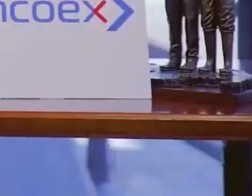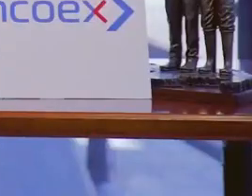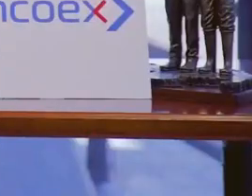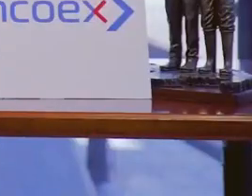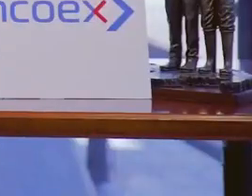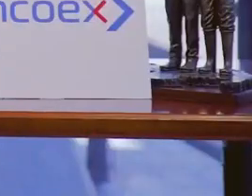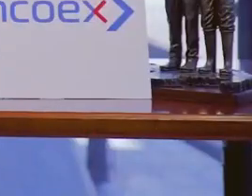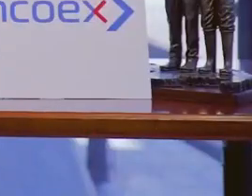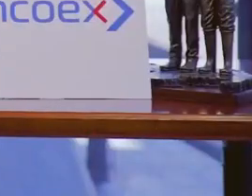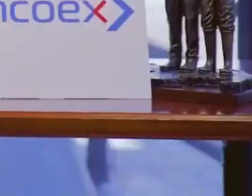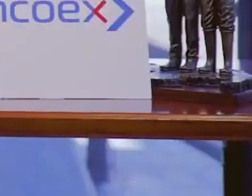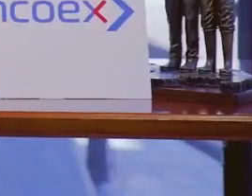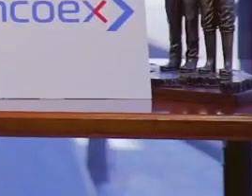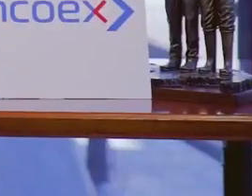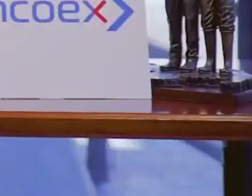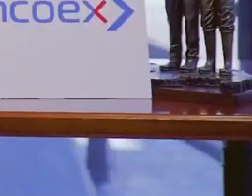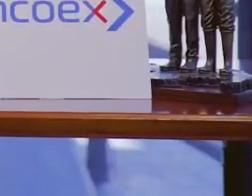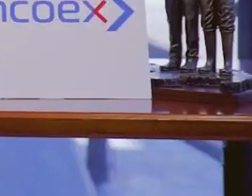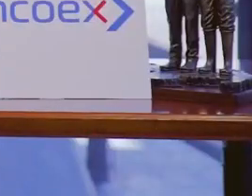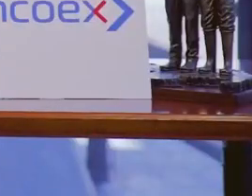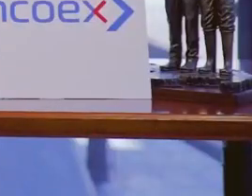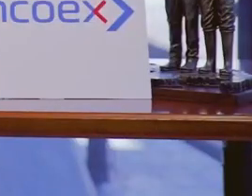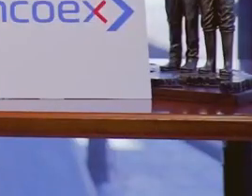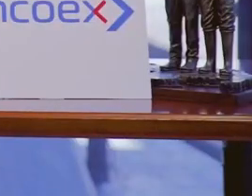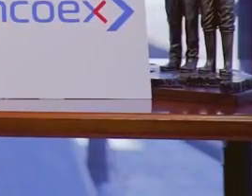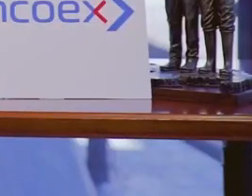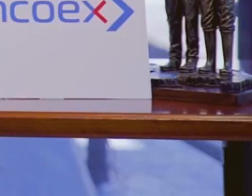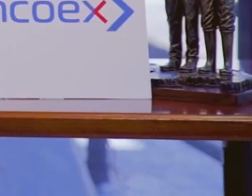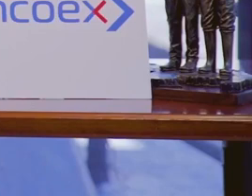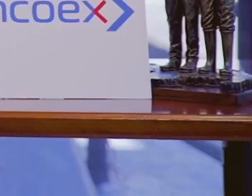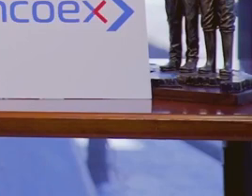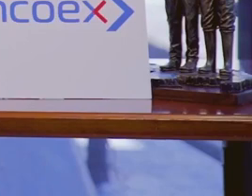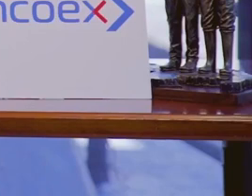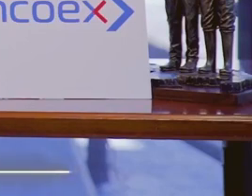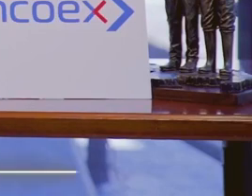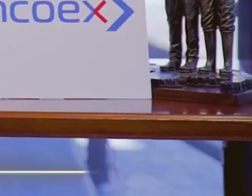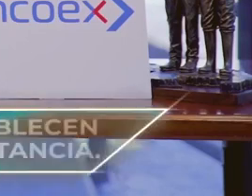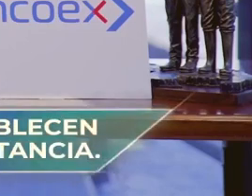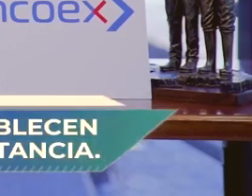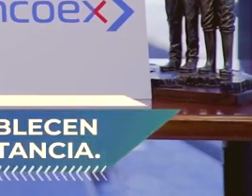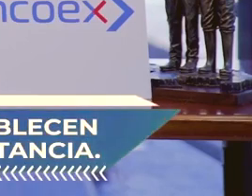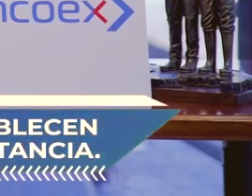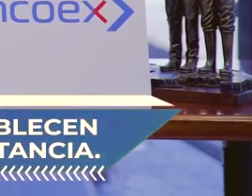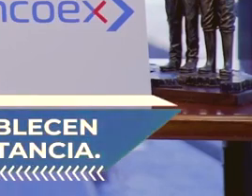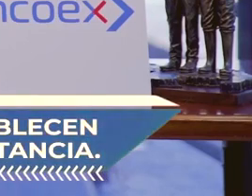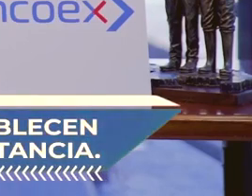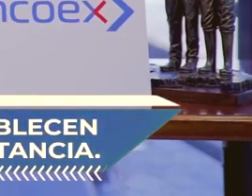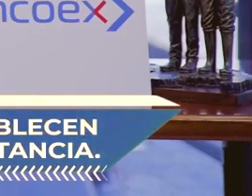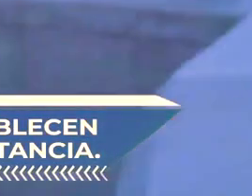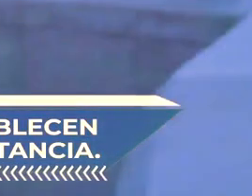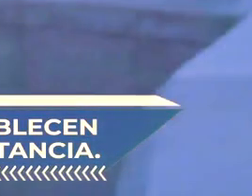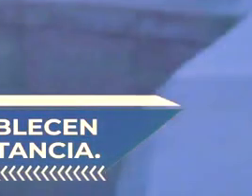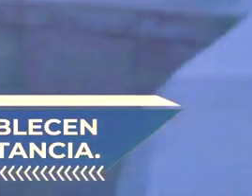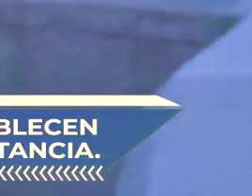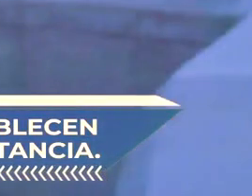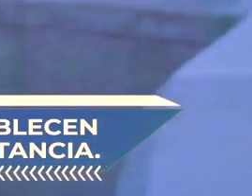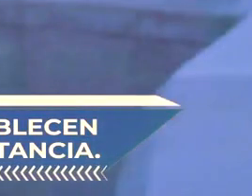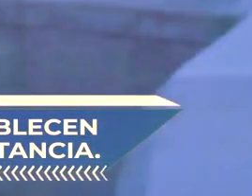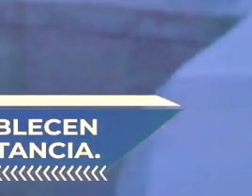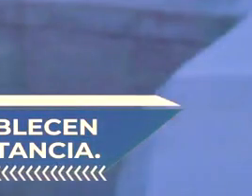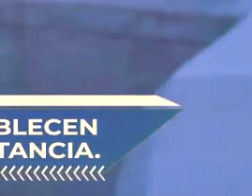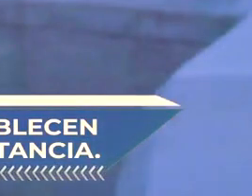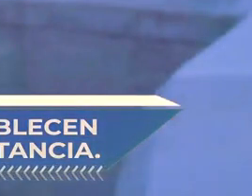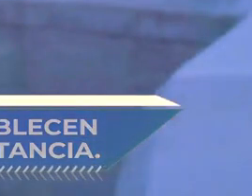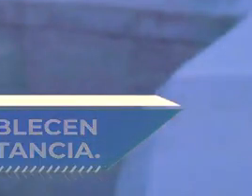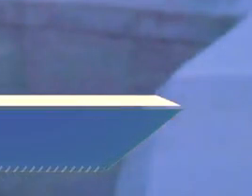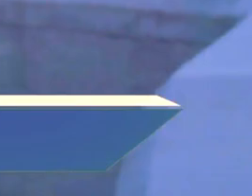El jefe de la delegación venezolana por parte del Gobierno Nacional ante la Mesa de Diálogo, Jorge Rodríguez Gómez, anunció que